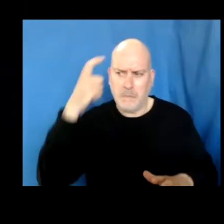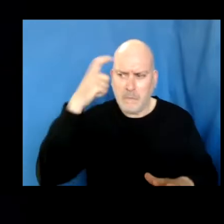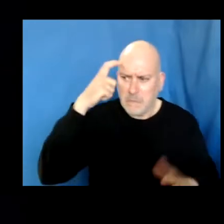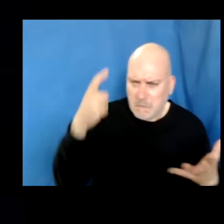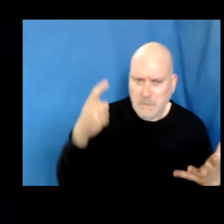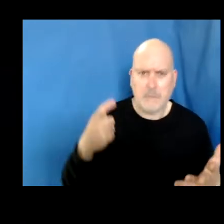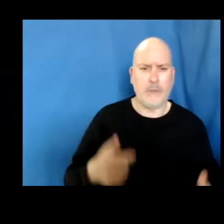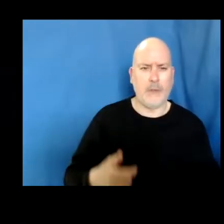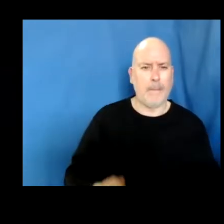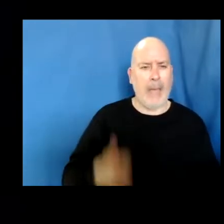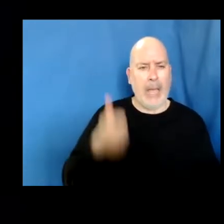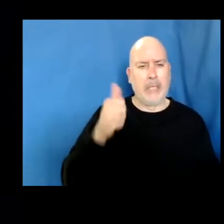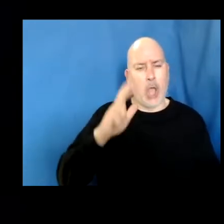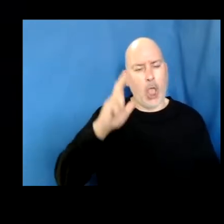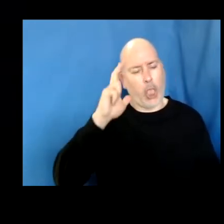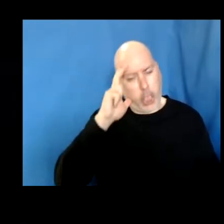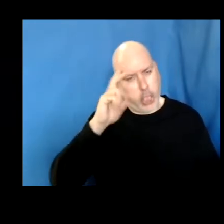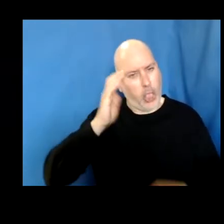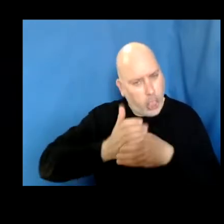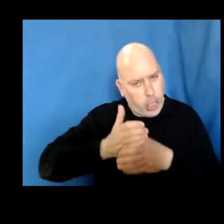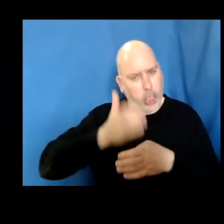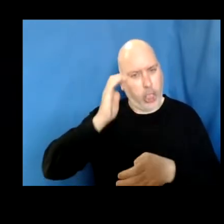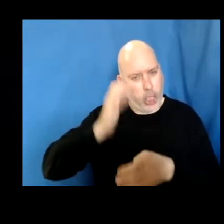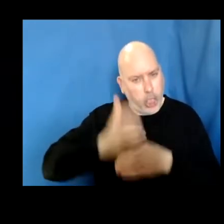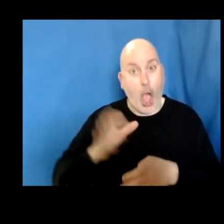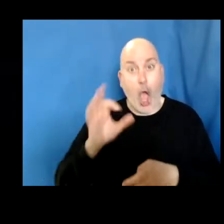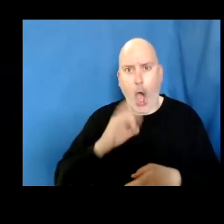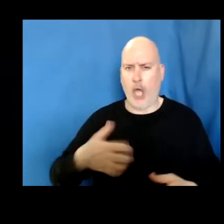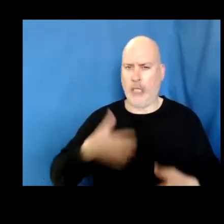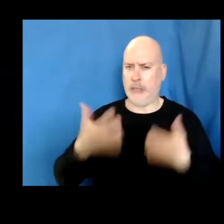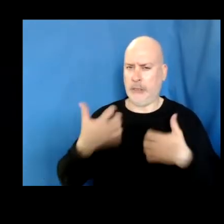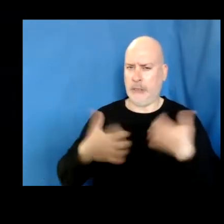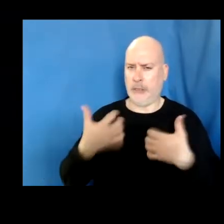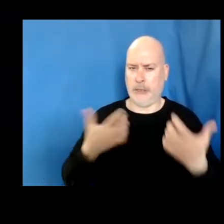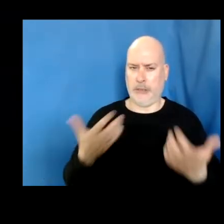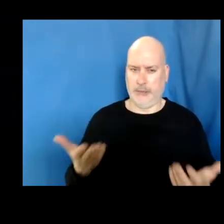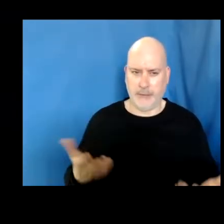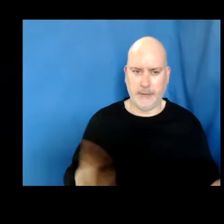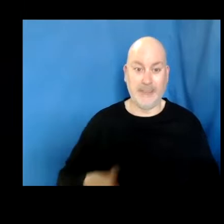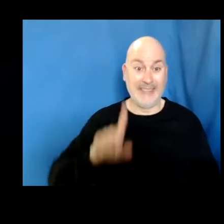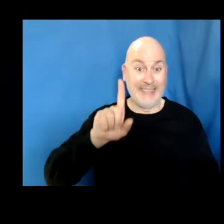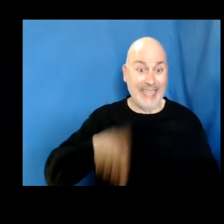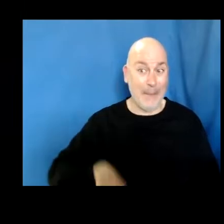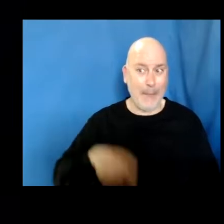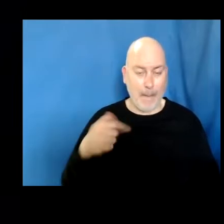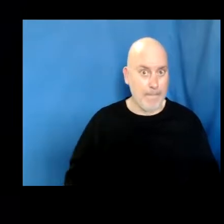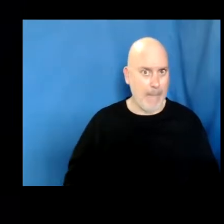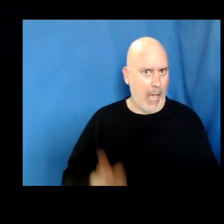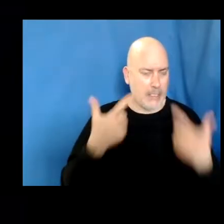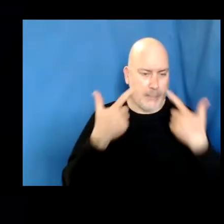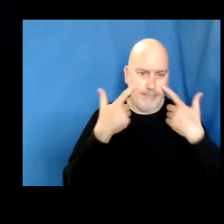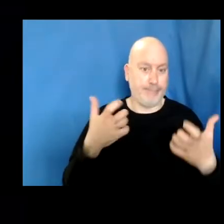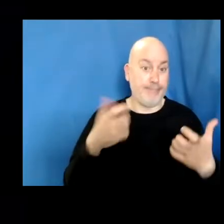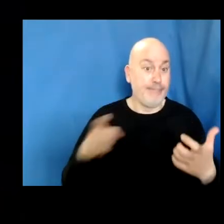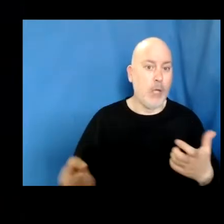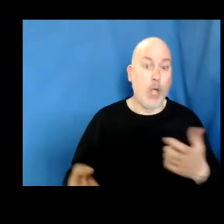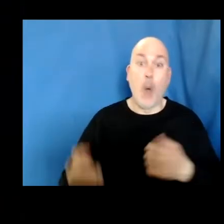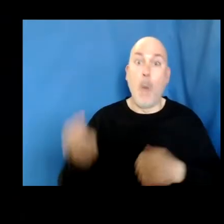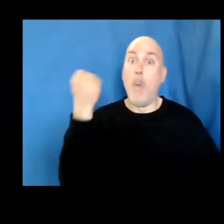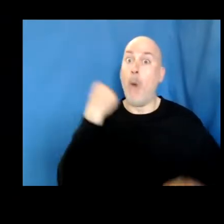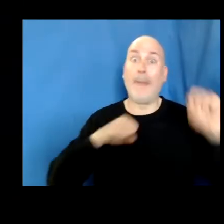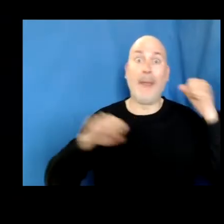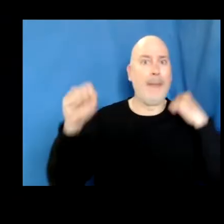o bien más somnoliento o bien más irritable. Y ya en casos más llamativos, si presentase